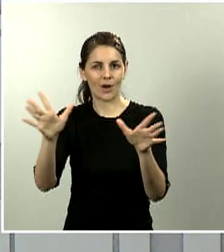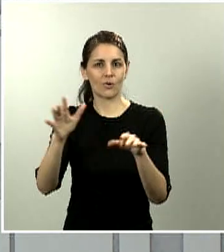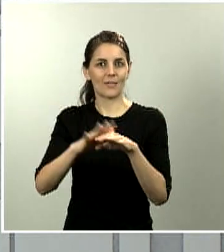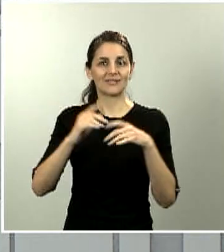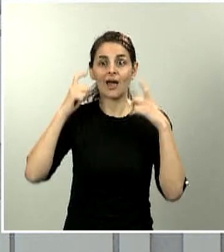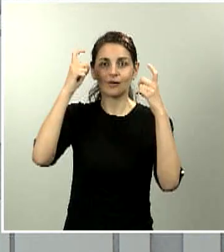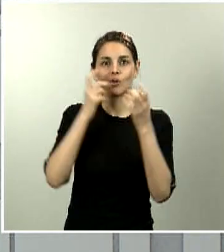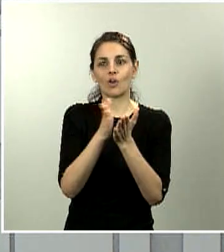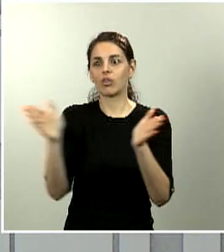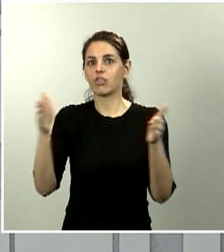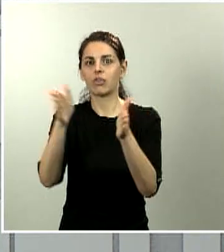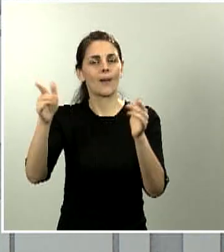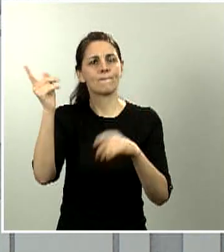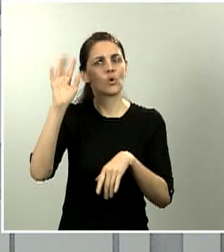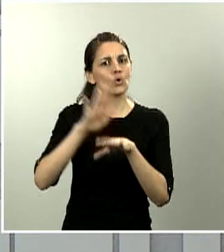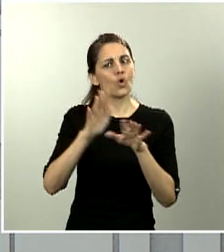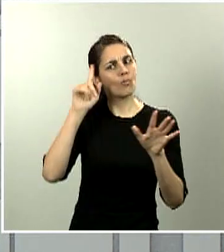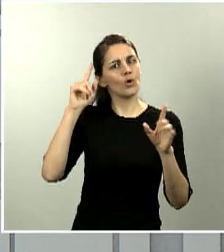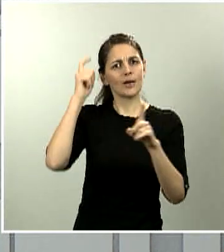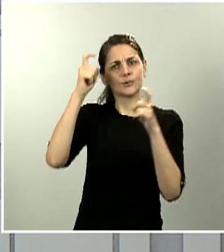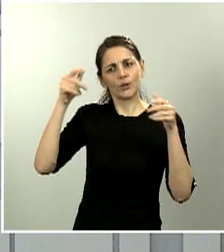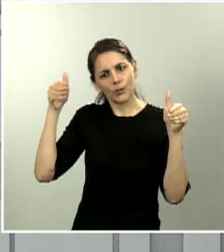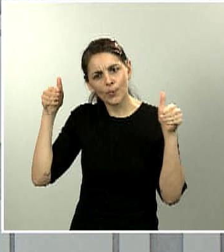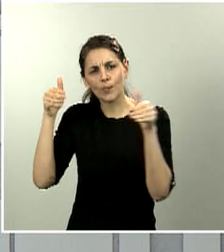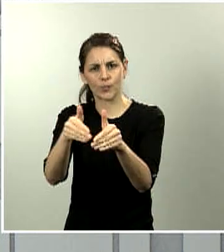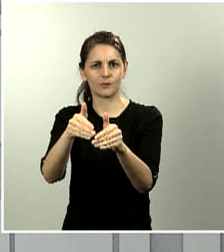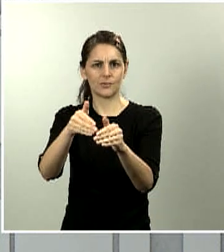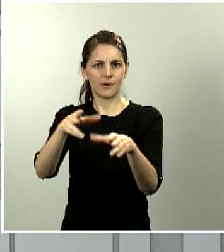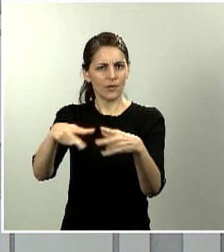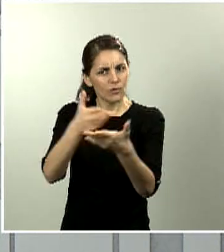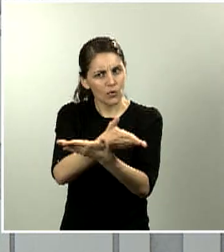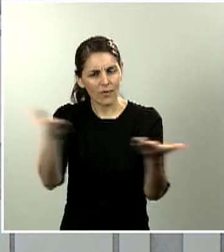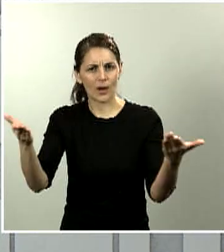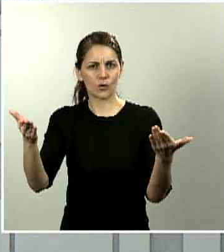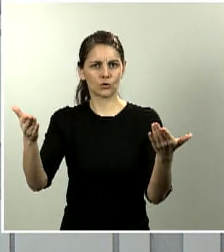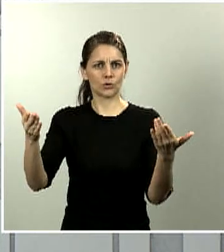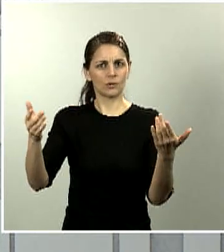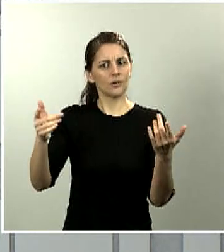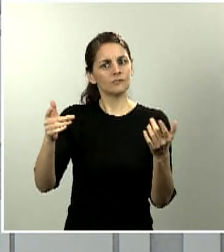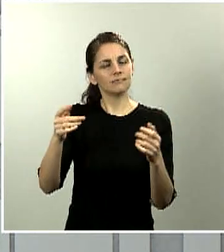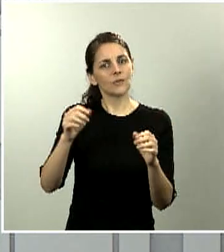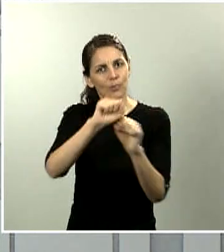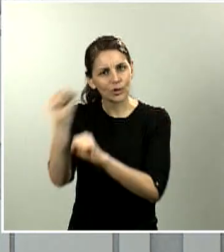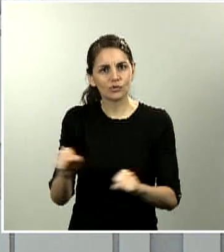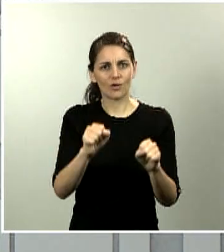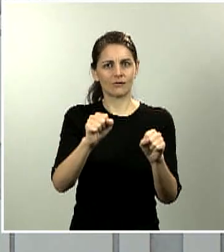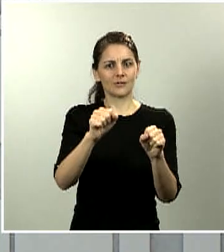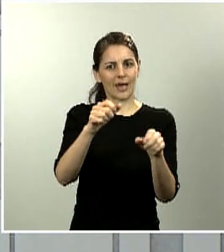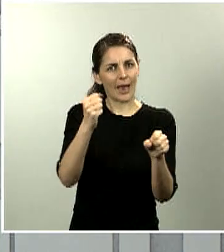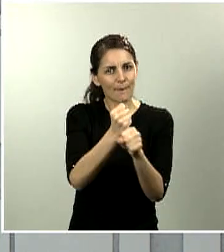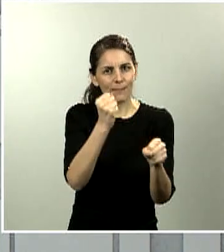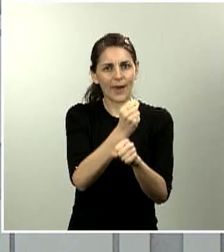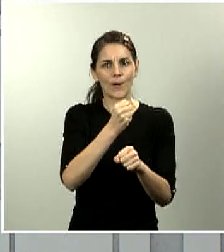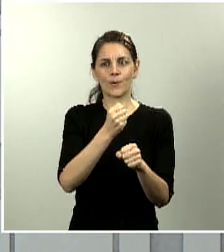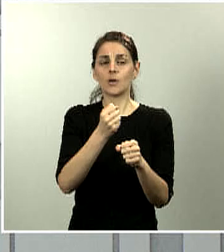concentren justamente en el bienestar de los ciudadanos, en la protección de nuestro tejido productivo, en la capacidad de relanzar